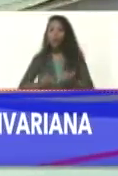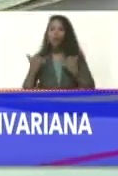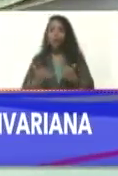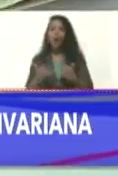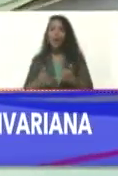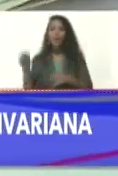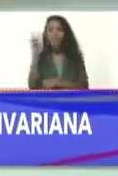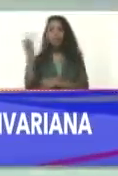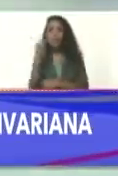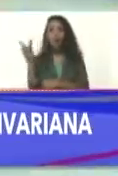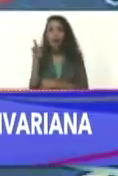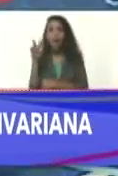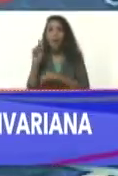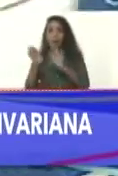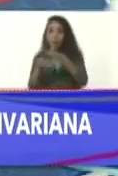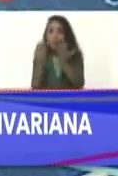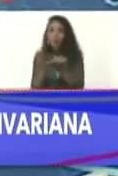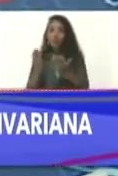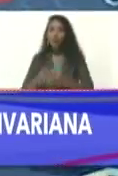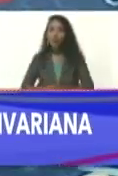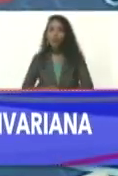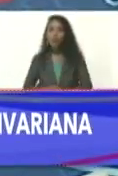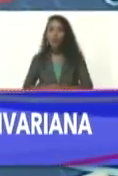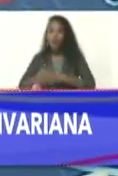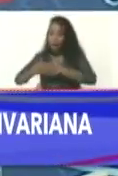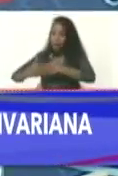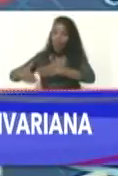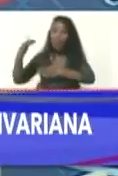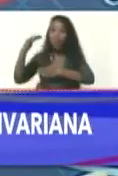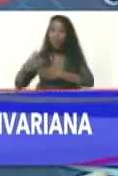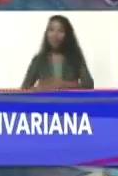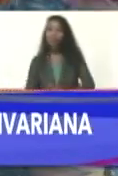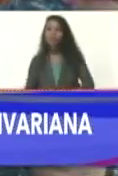en Venezuela y el mundo. Adelante.